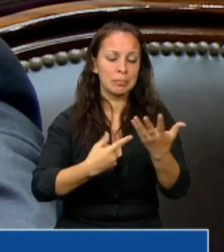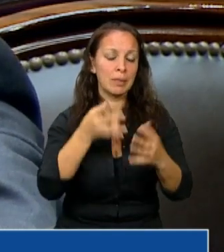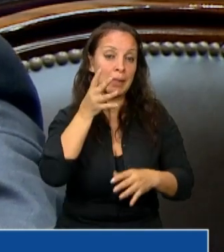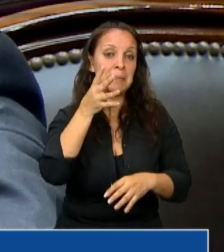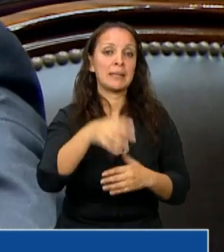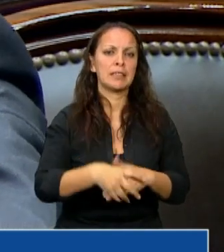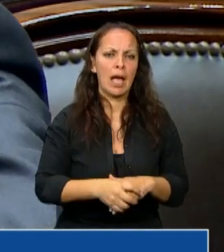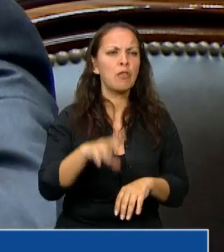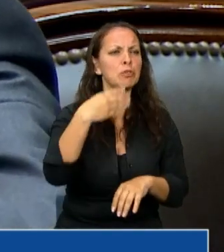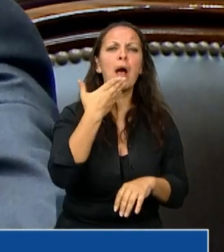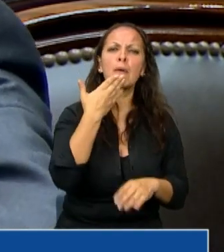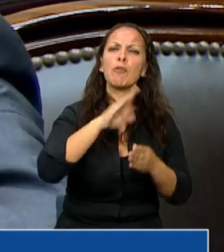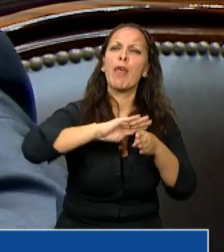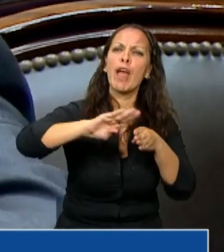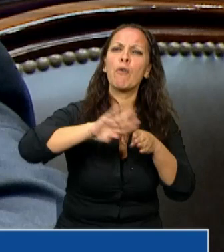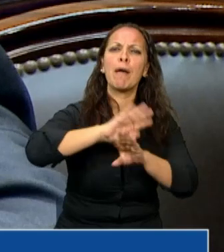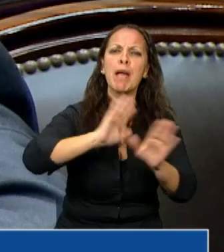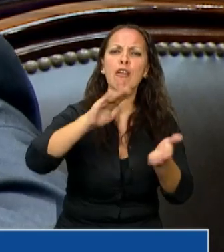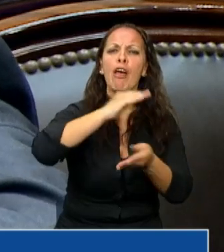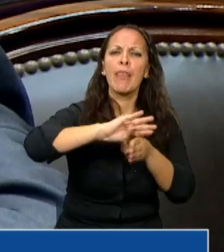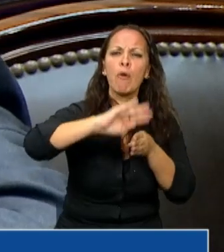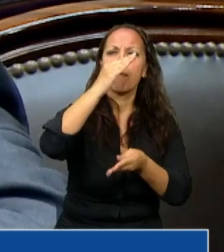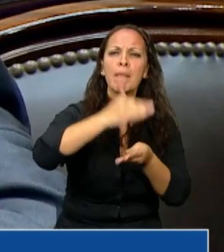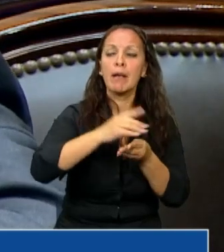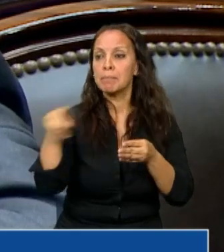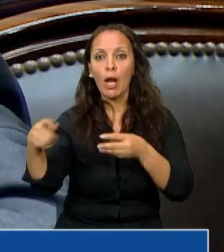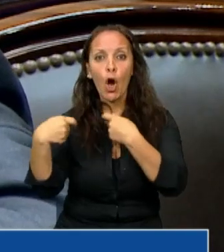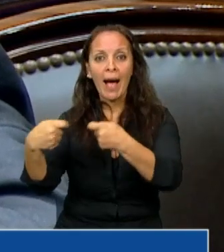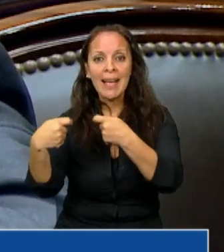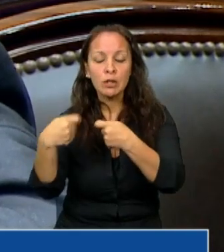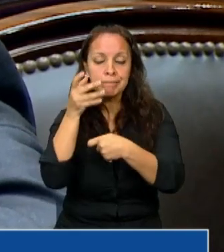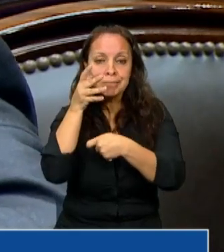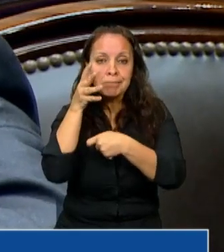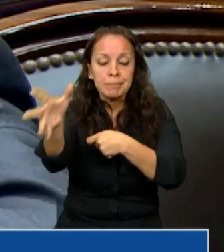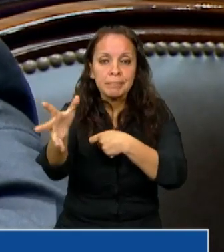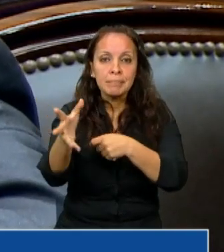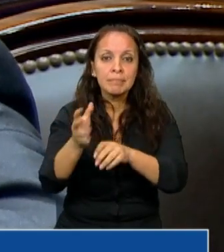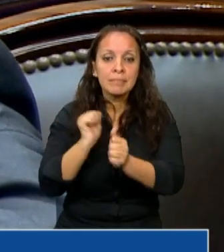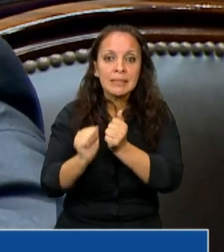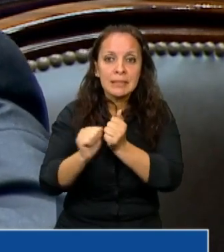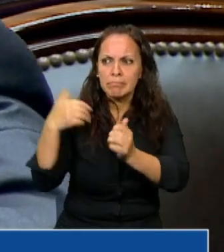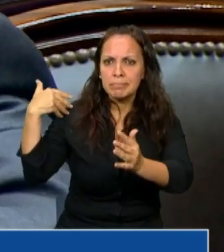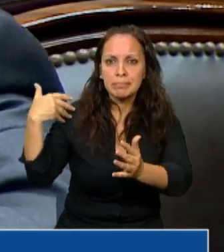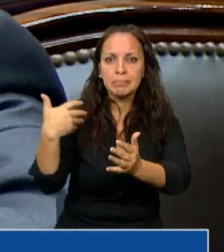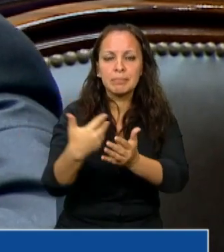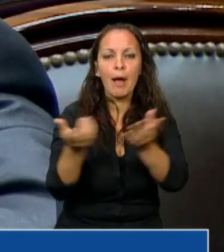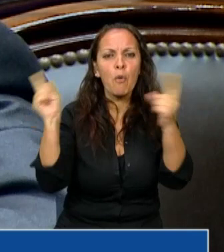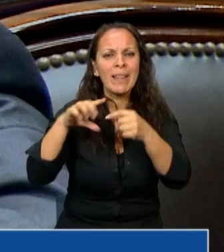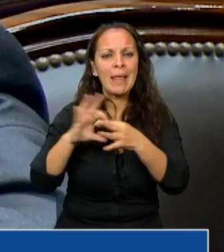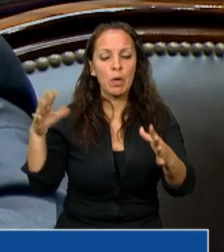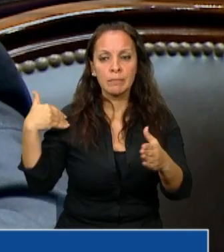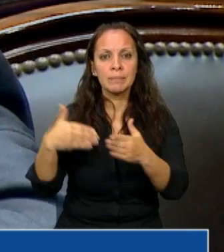hablar de desendeudamiento, y sin embargo la deuda pública ha crecido como nunca en la historia desde la recuperación de la democracia, más de